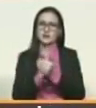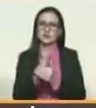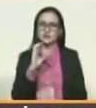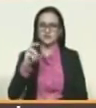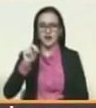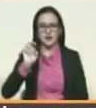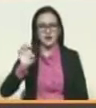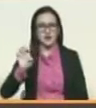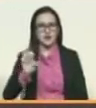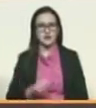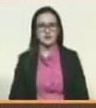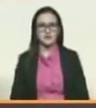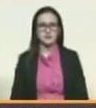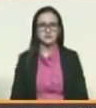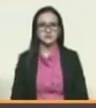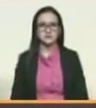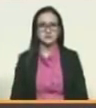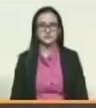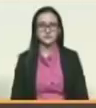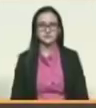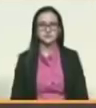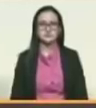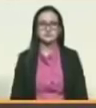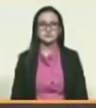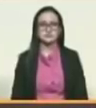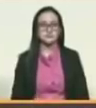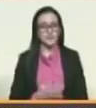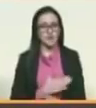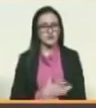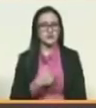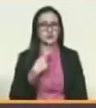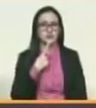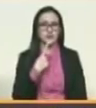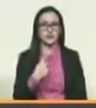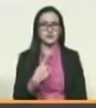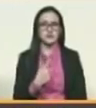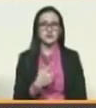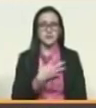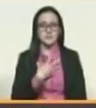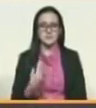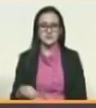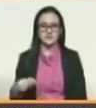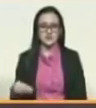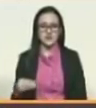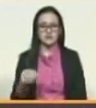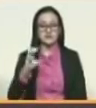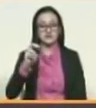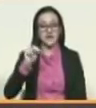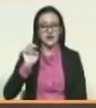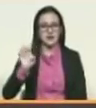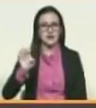electoral. Es decir, tal como lo expresé antes y se lo dije a la presidenta del Consejo